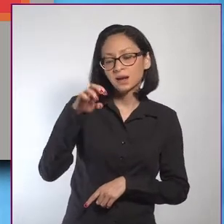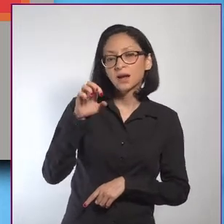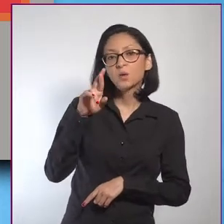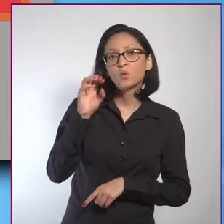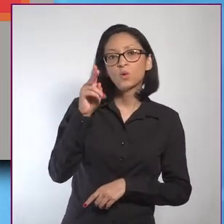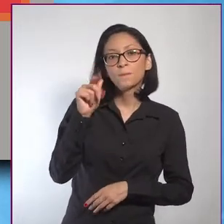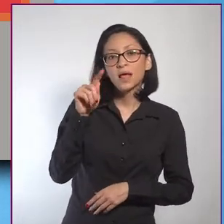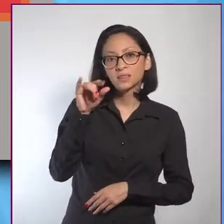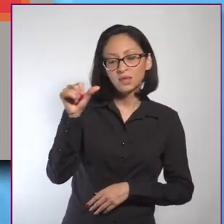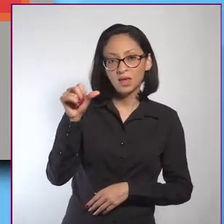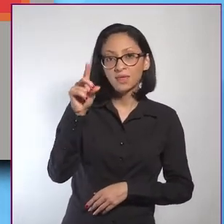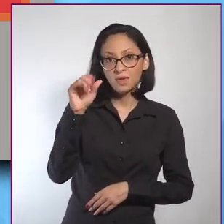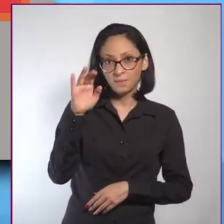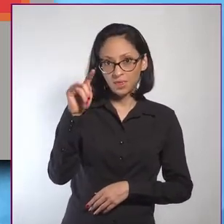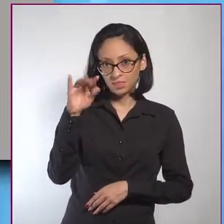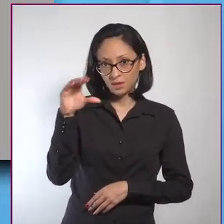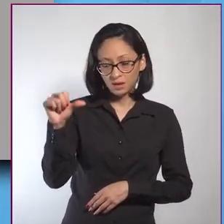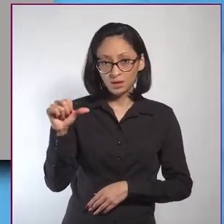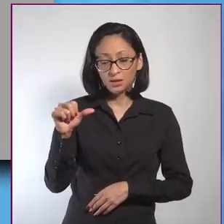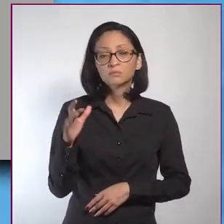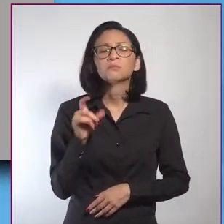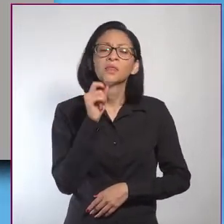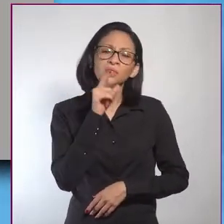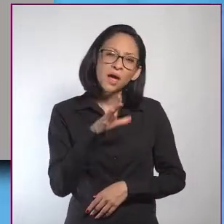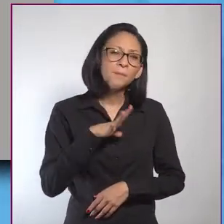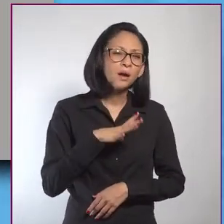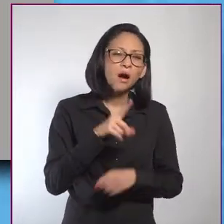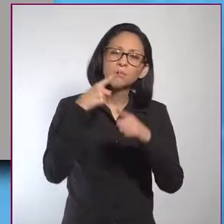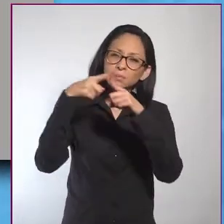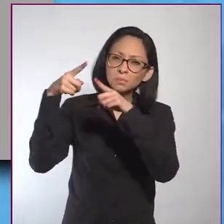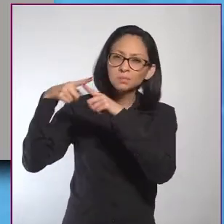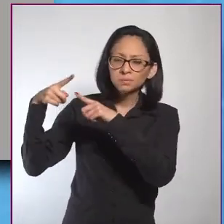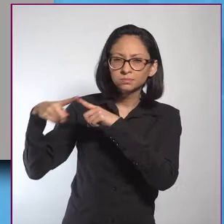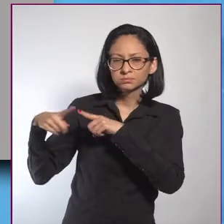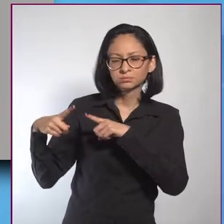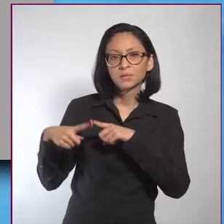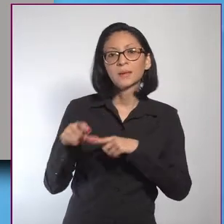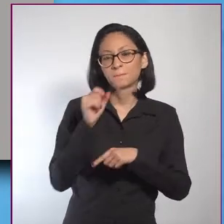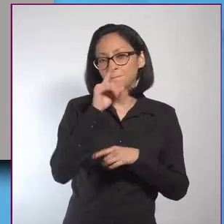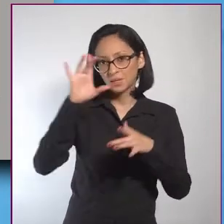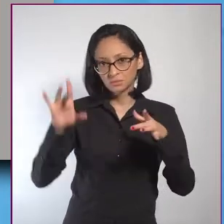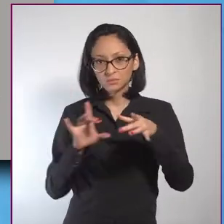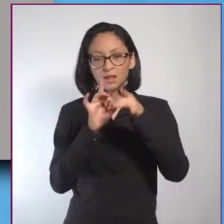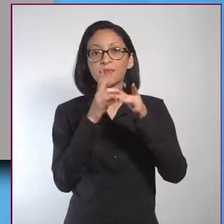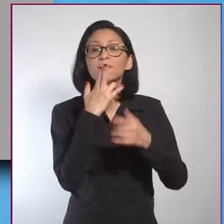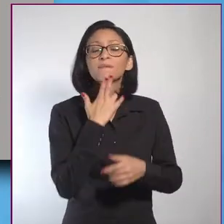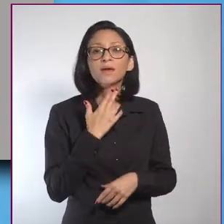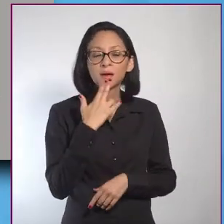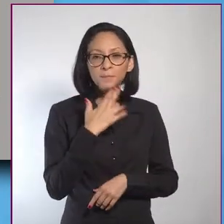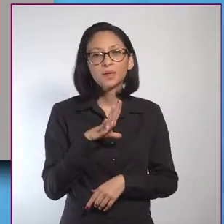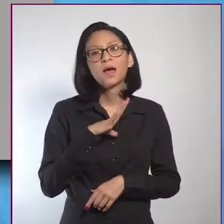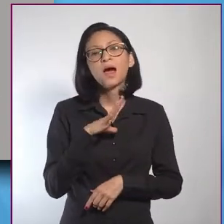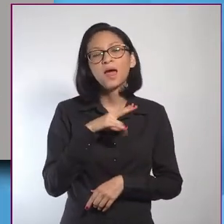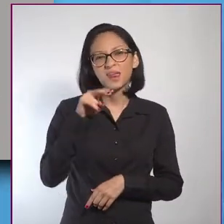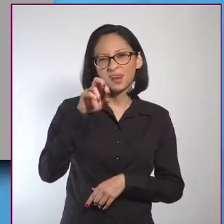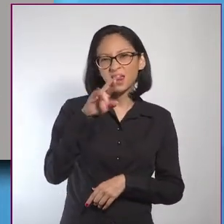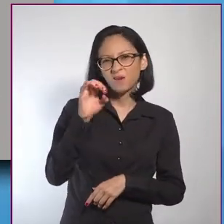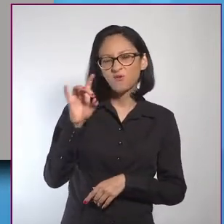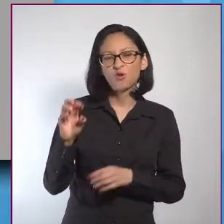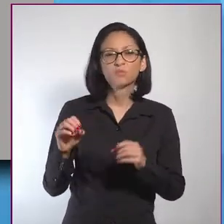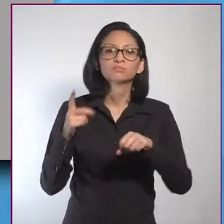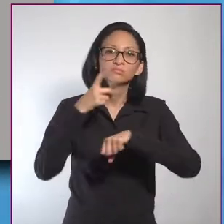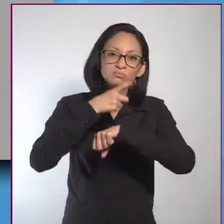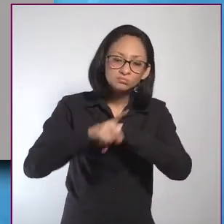neuropatía diabética. También existen otras complicaciones crónicas de la diabetes que dañan otro tipo de nervios,